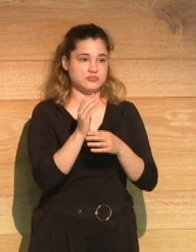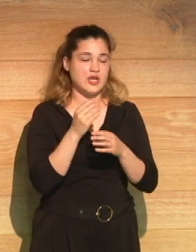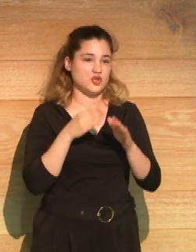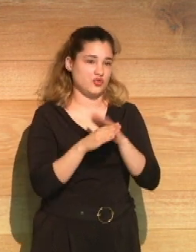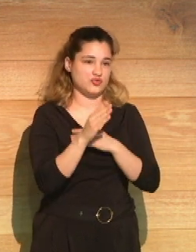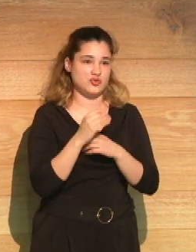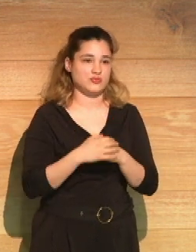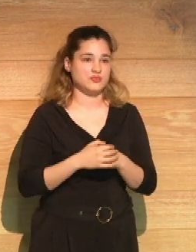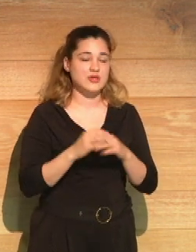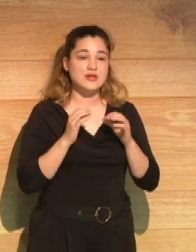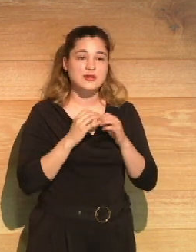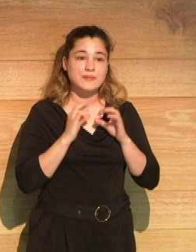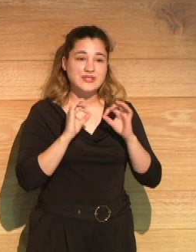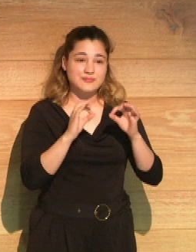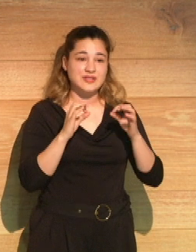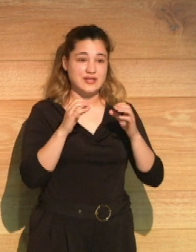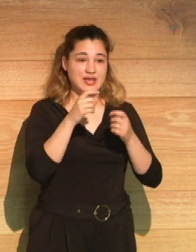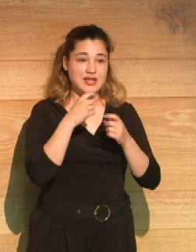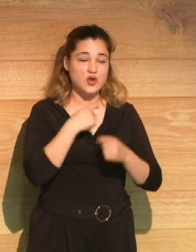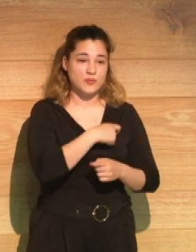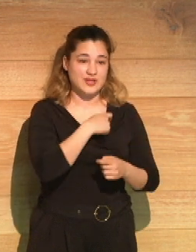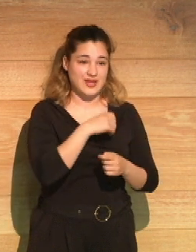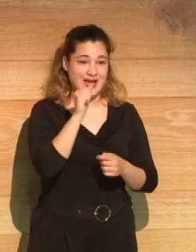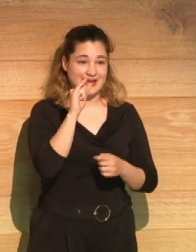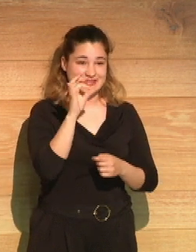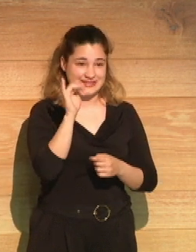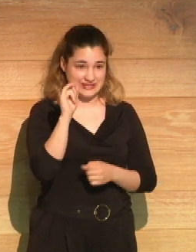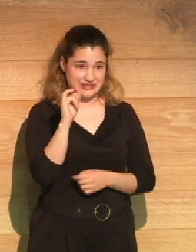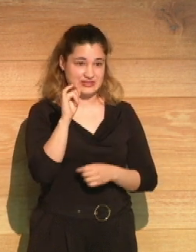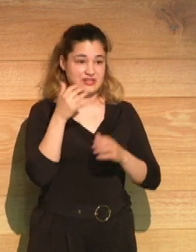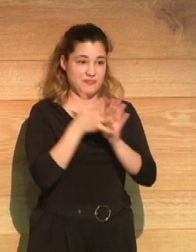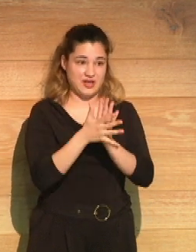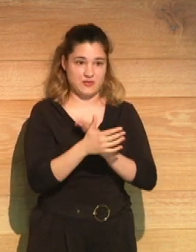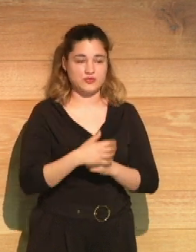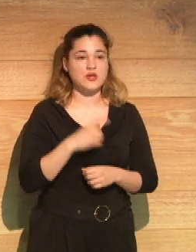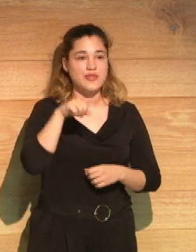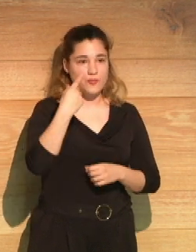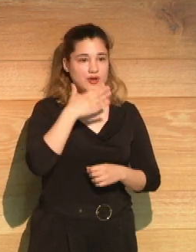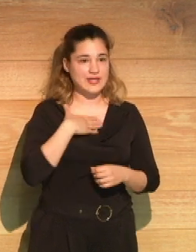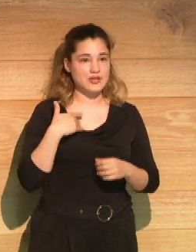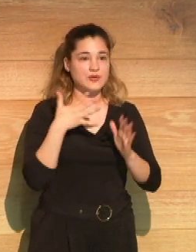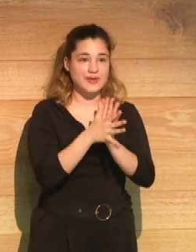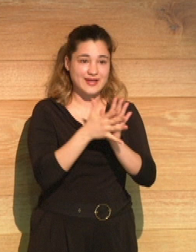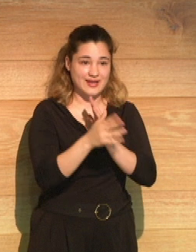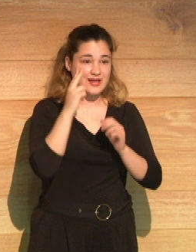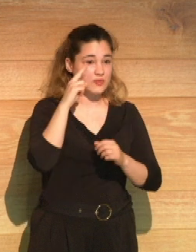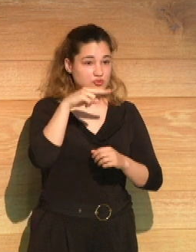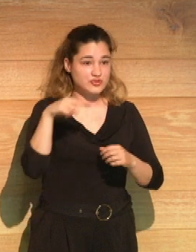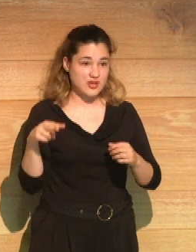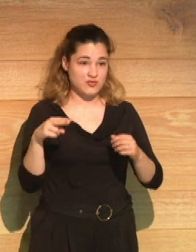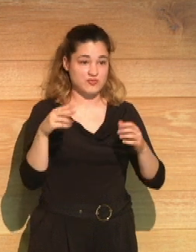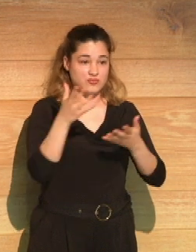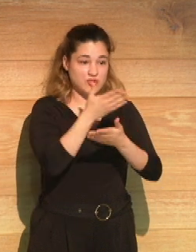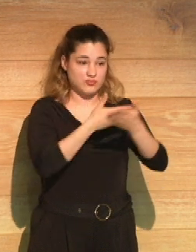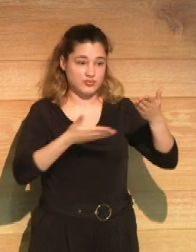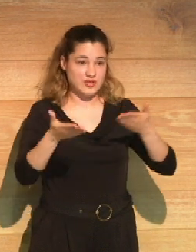especialmente a través de nuestro comité ICEE. Luego quisiera hablarles un poco sobre la situación actual de los museos y el intercambio de exposiciones, qué